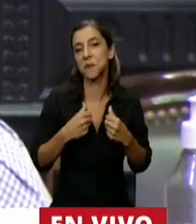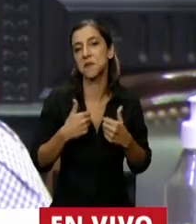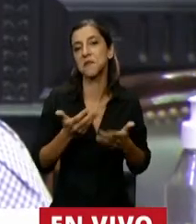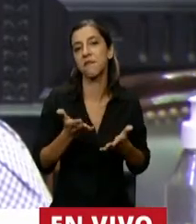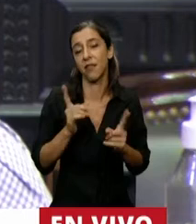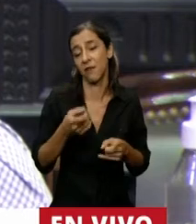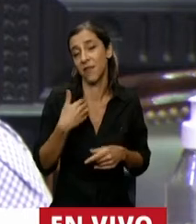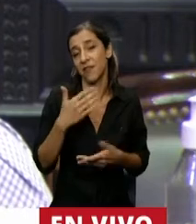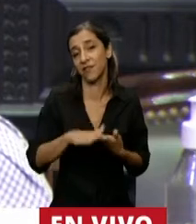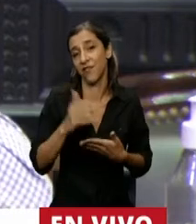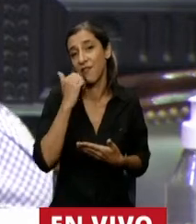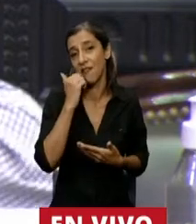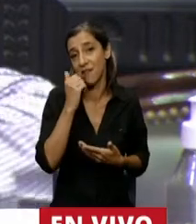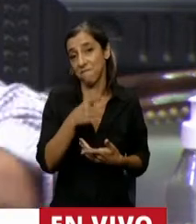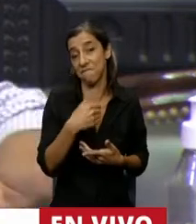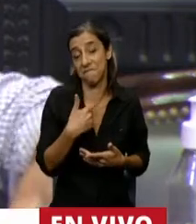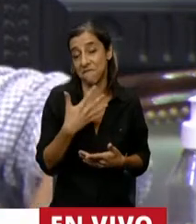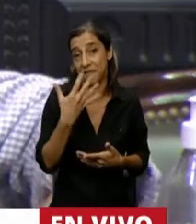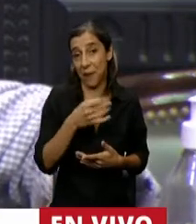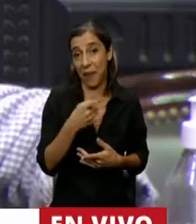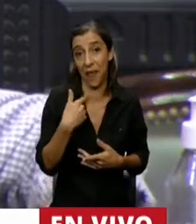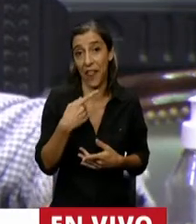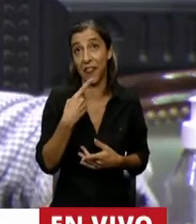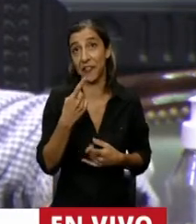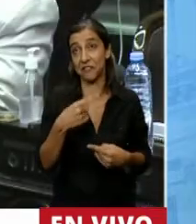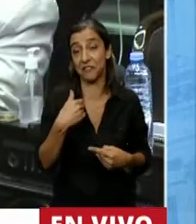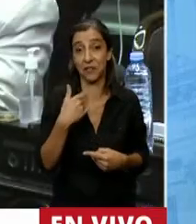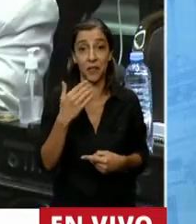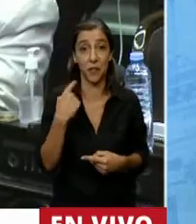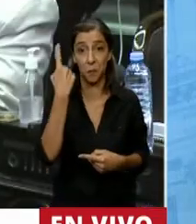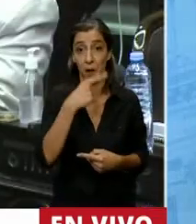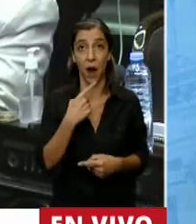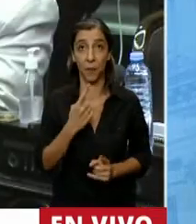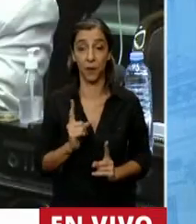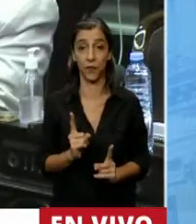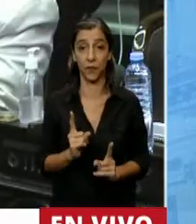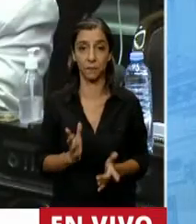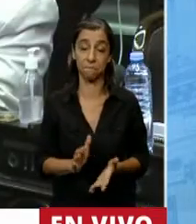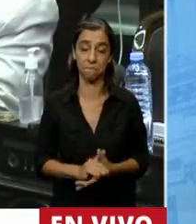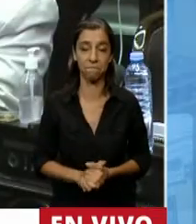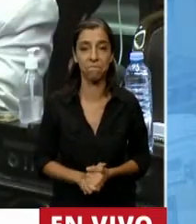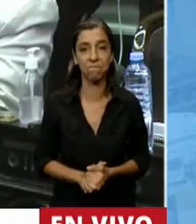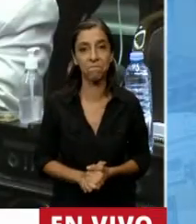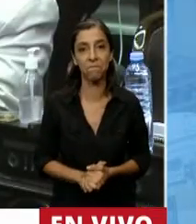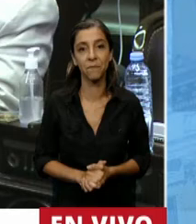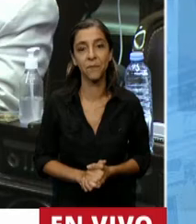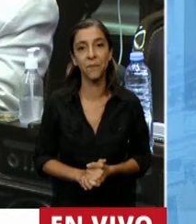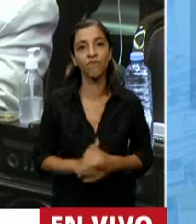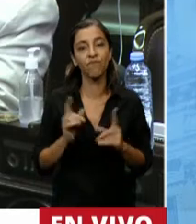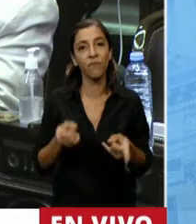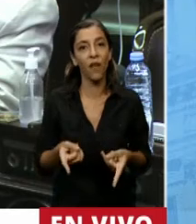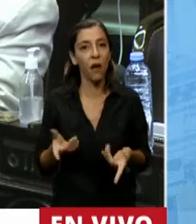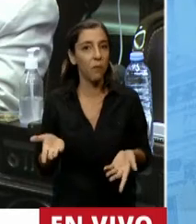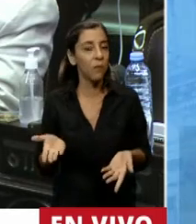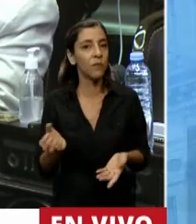y de caradurez también, porque no se le mueve un músculo al decir algunas cosas. Pero también es